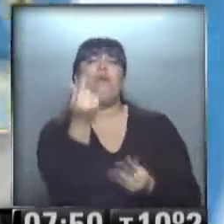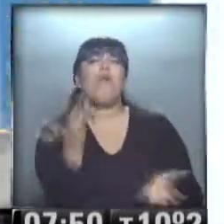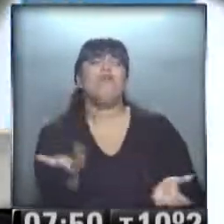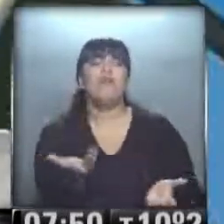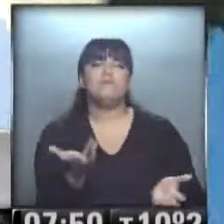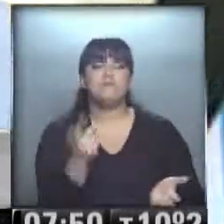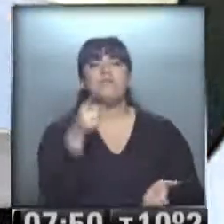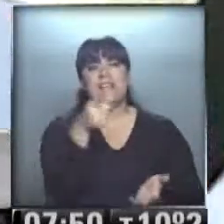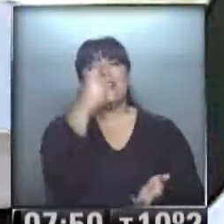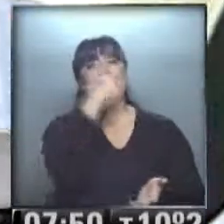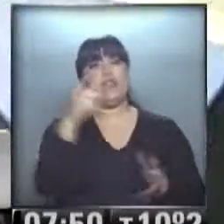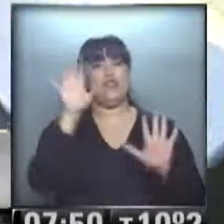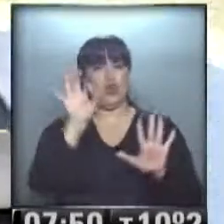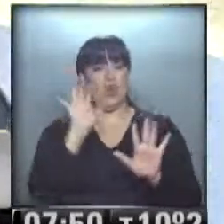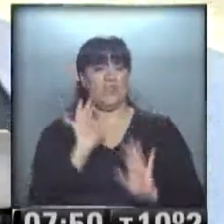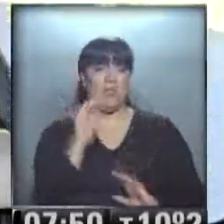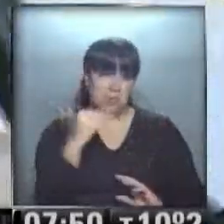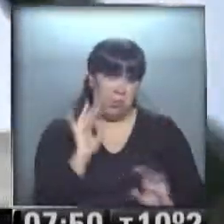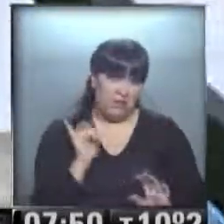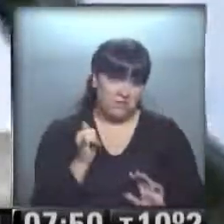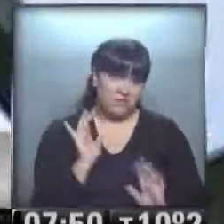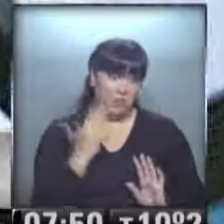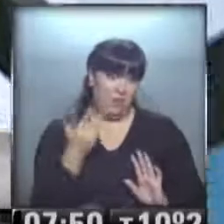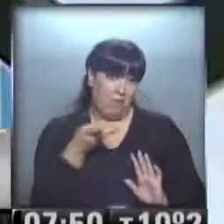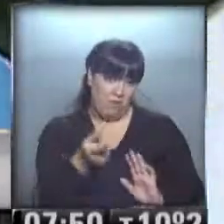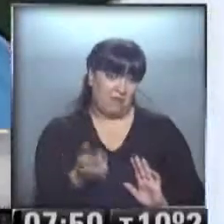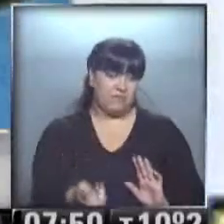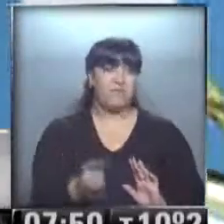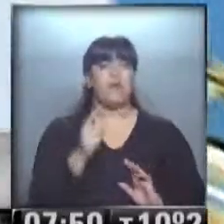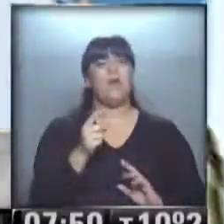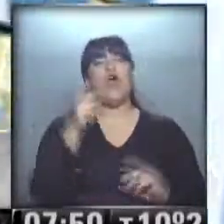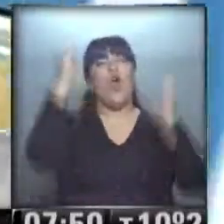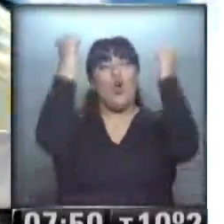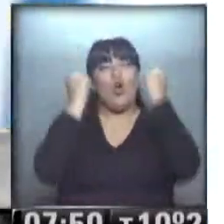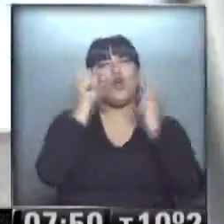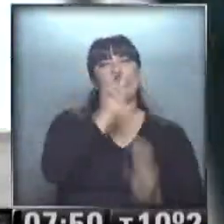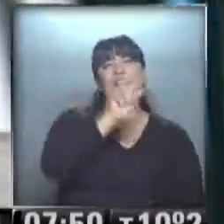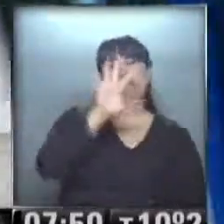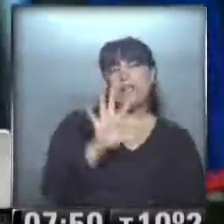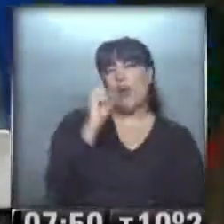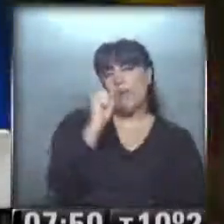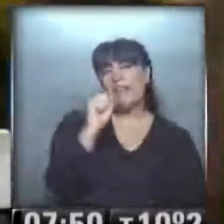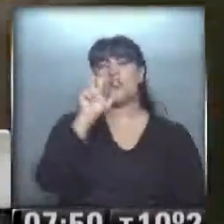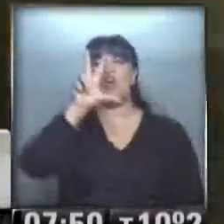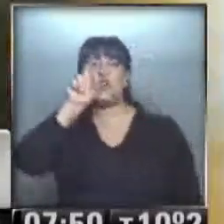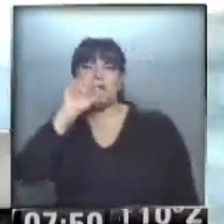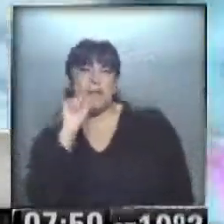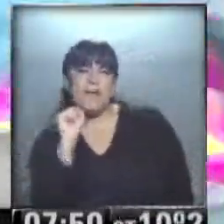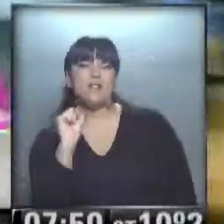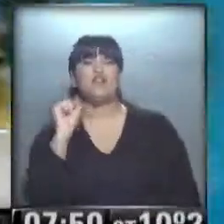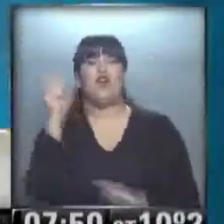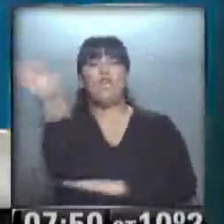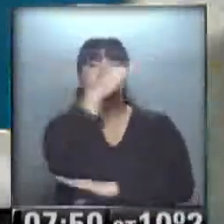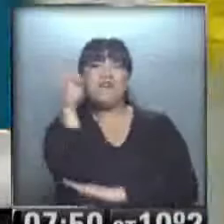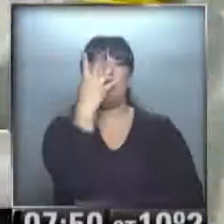esas 150 si bastante bueno los gorritos aquí 25-30 banderas de 40